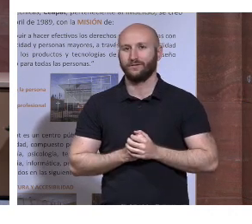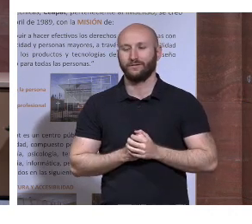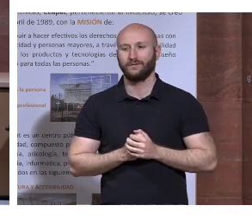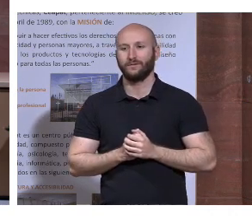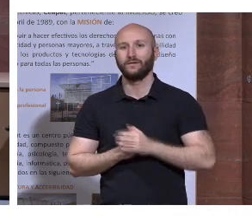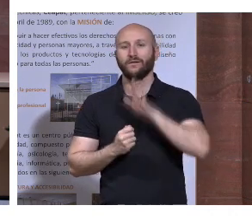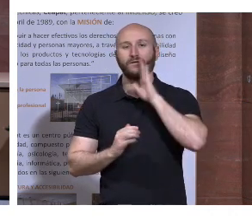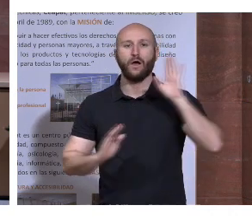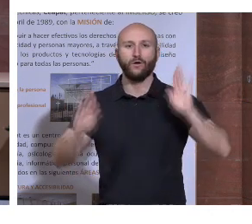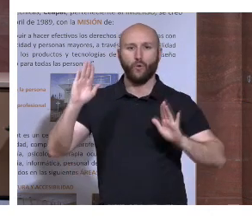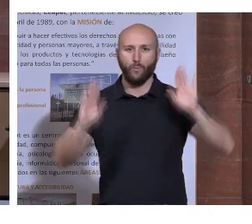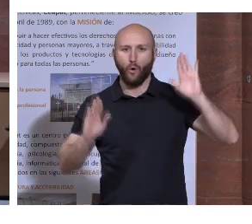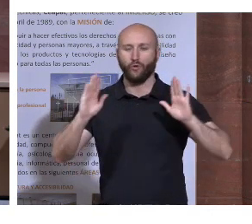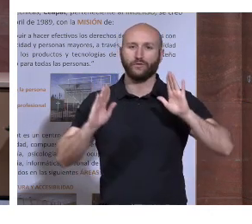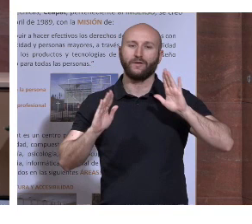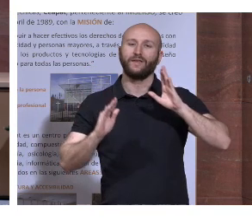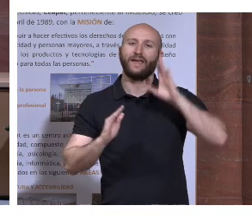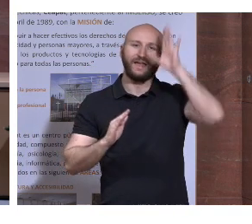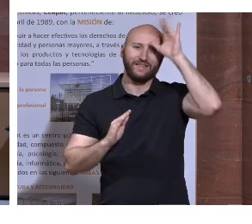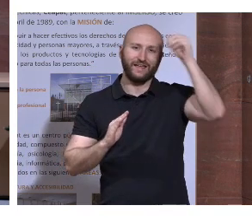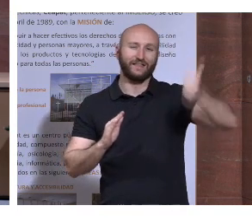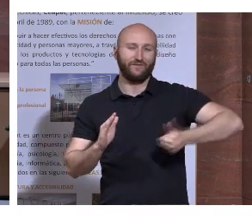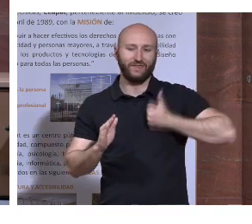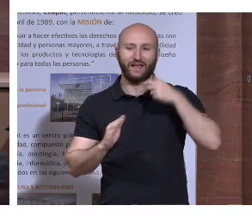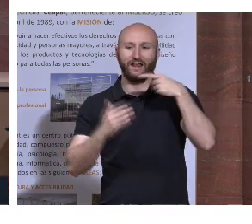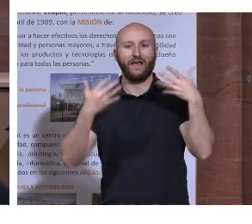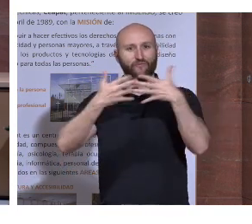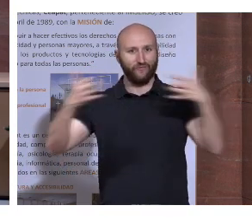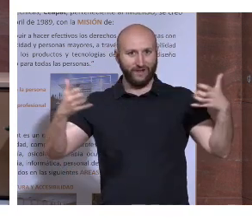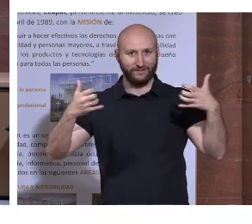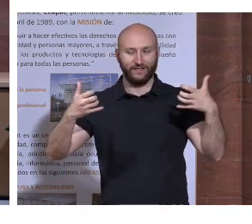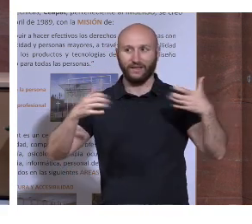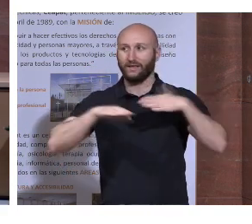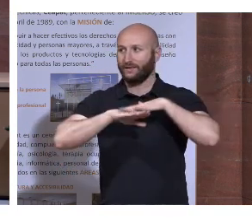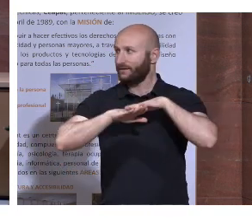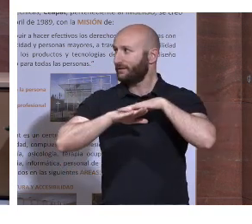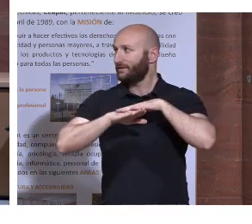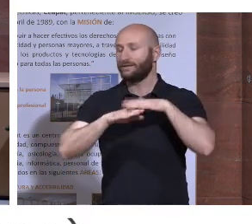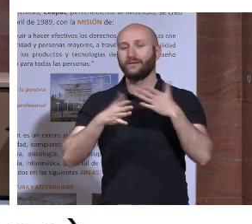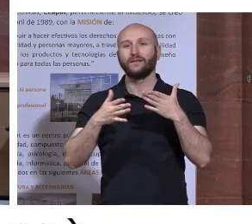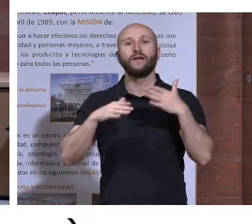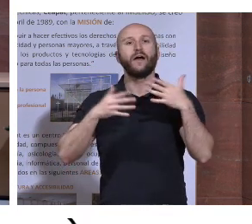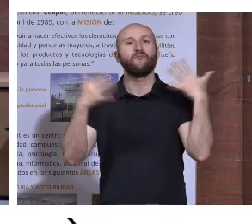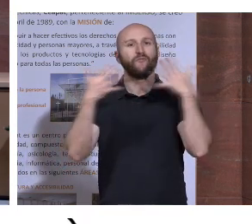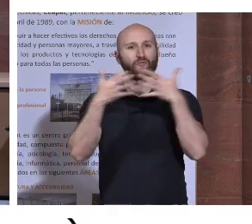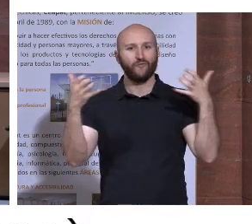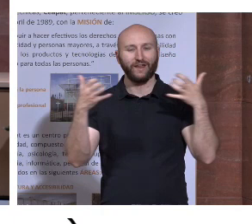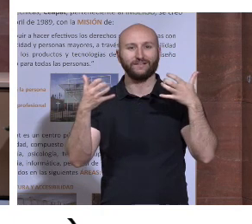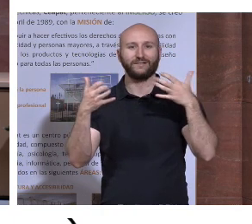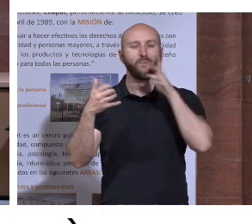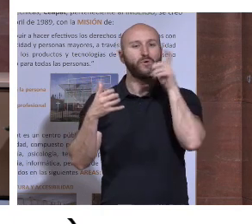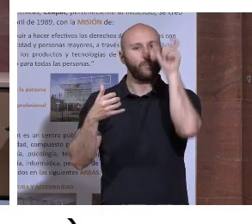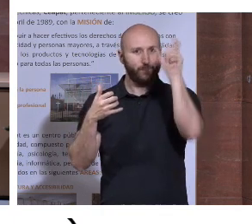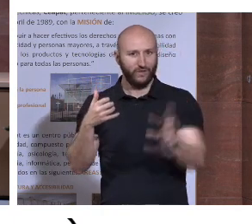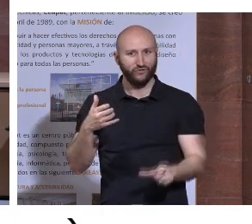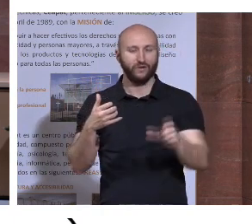de la robótica y la inteligencia artificial, yo tenía que una frase, yo tenía que una frase de Yuval Harari,